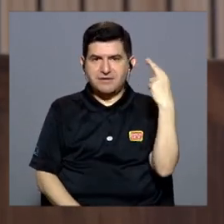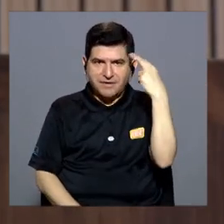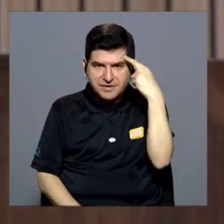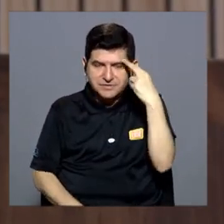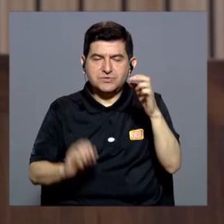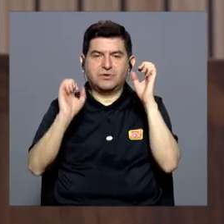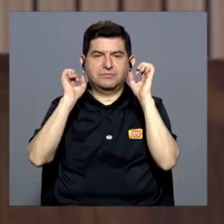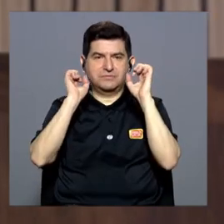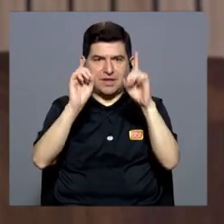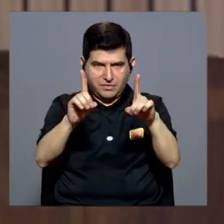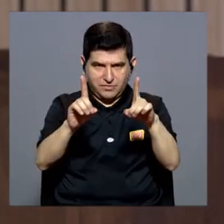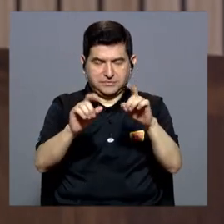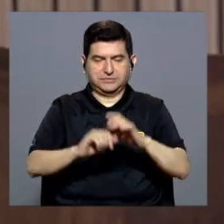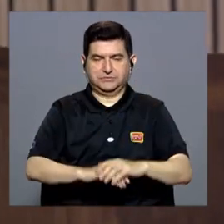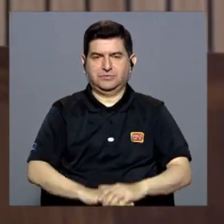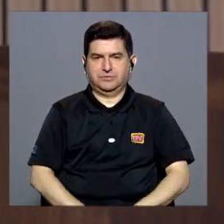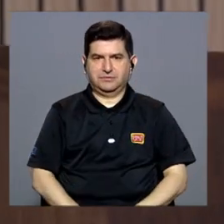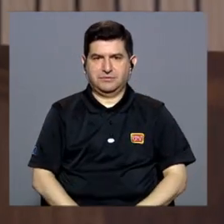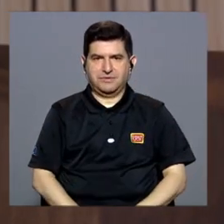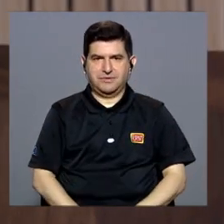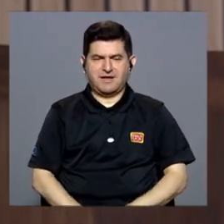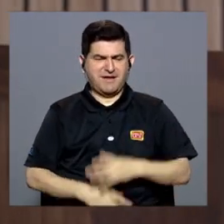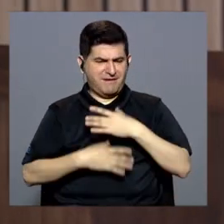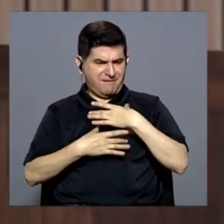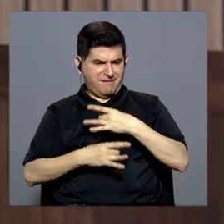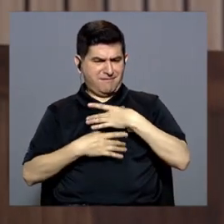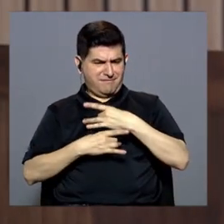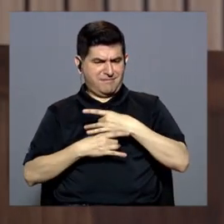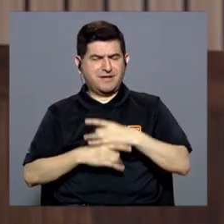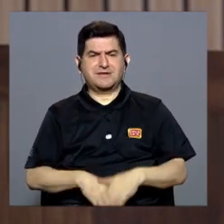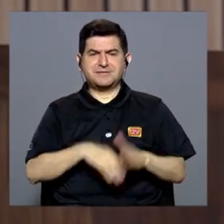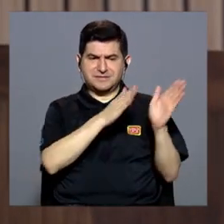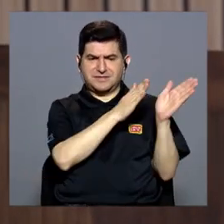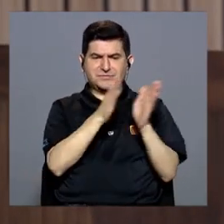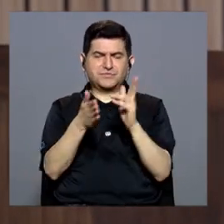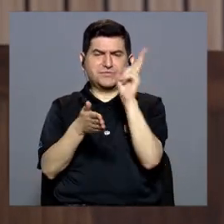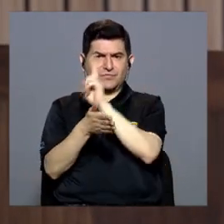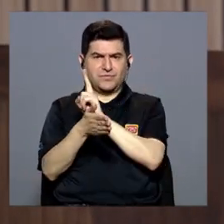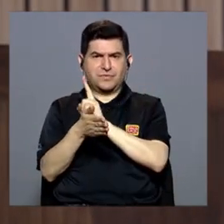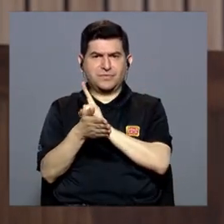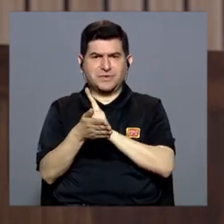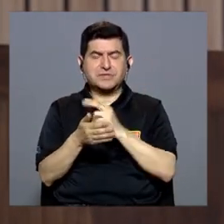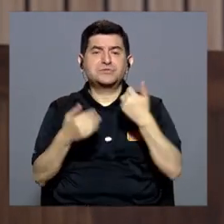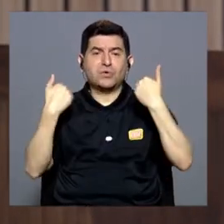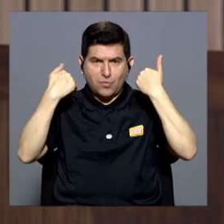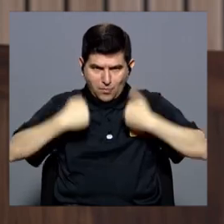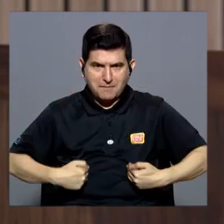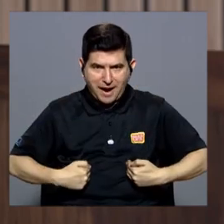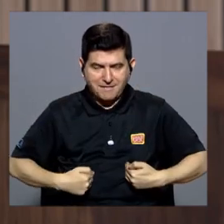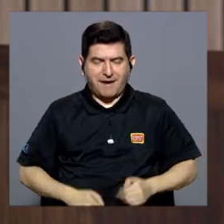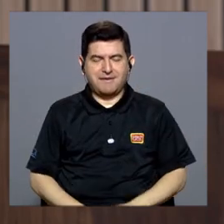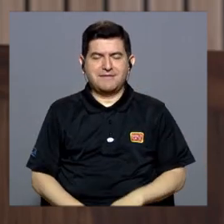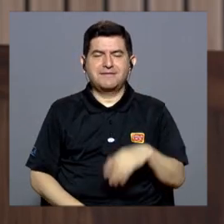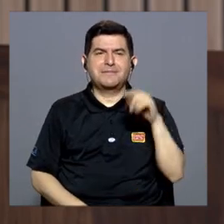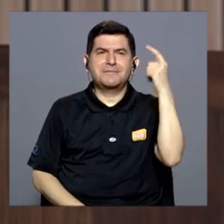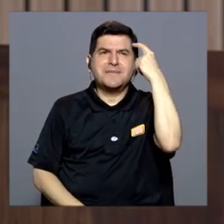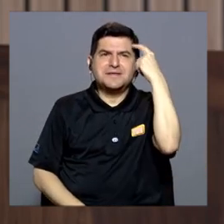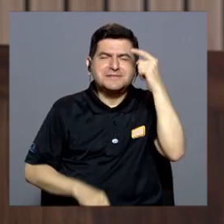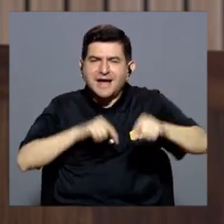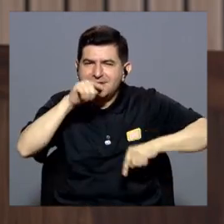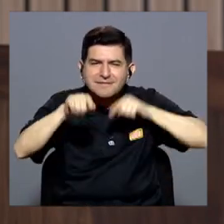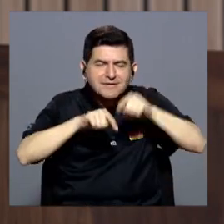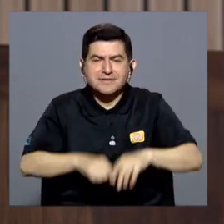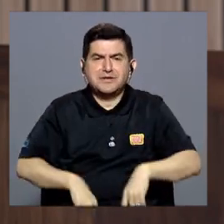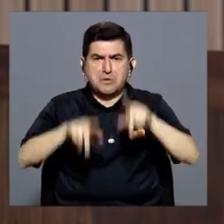una educación donde lo que nos interesa es la formación humana, lo que nos interesa es el pensamiento crítico. Entonces, si yo tengo